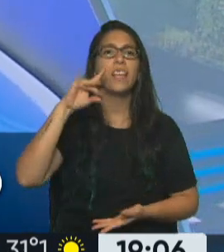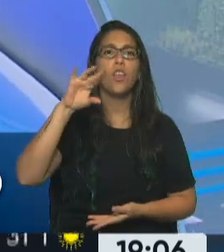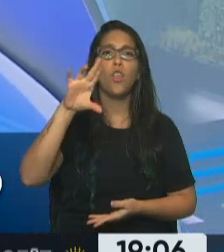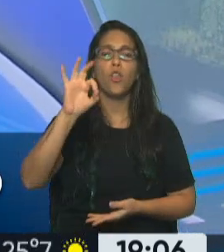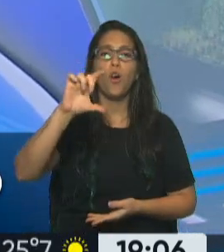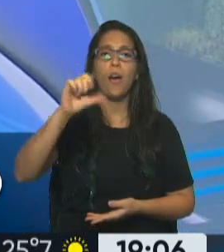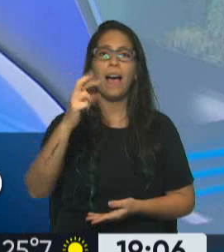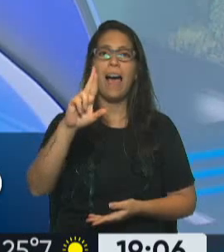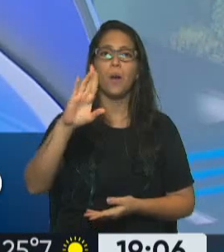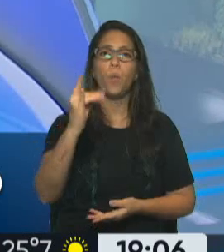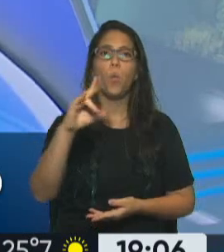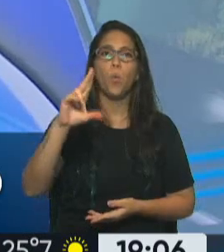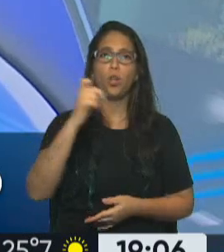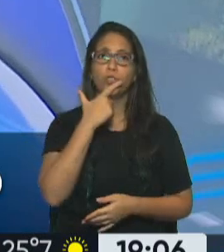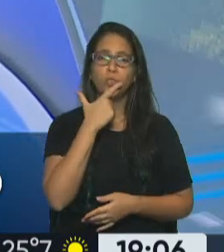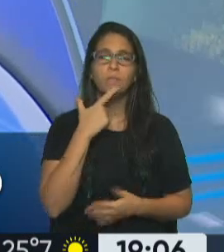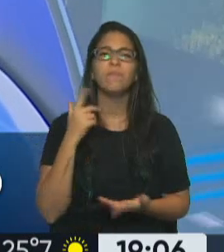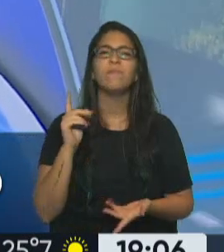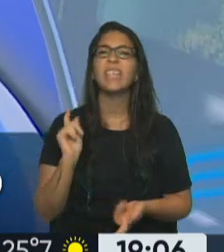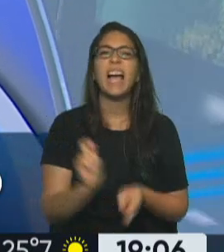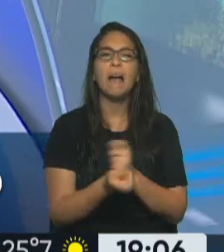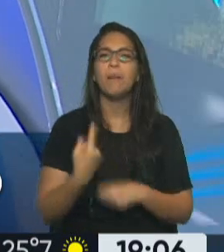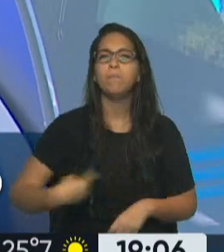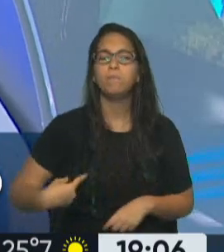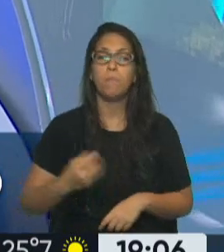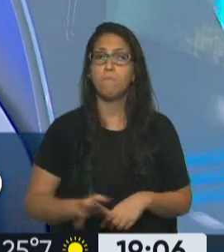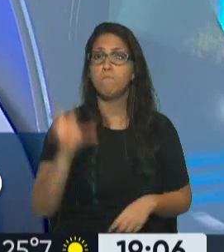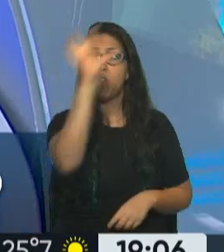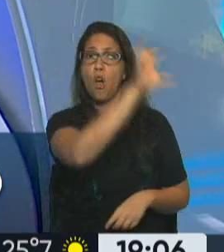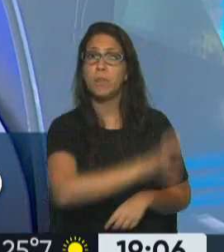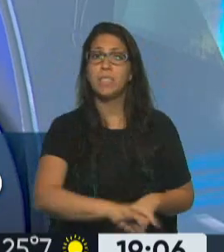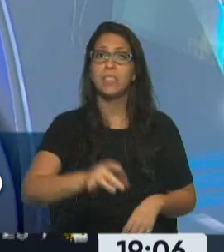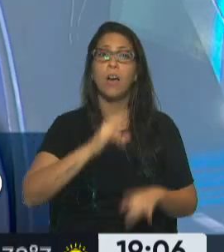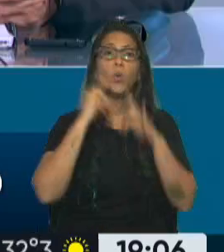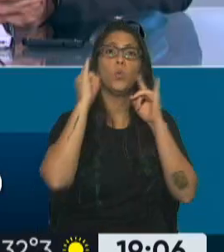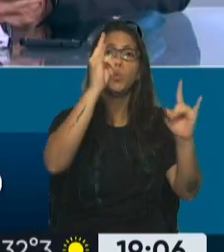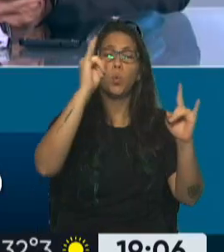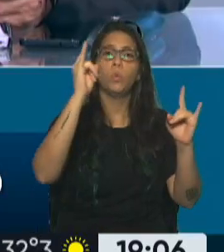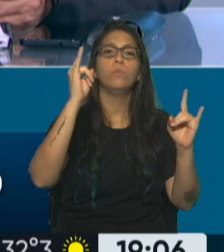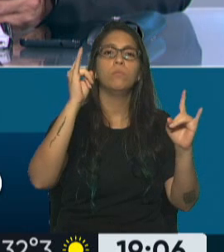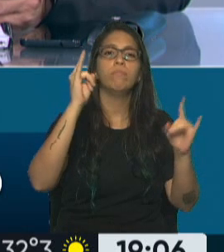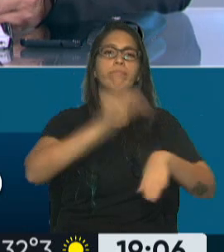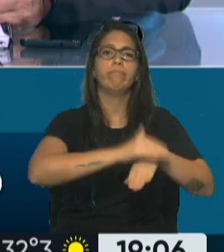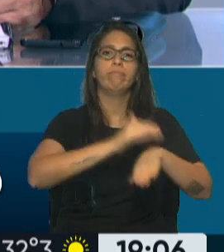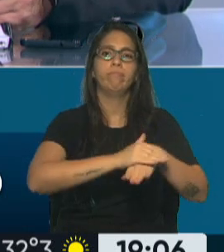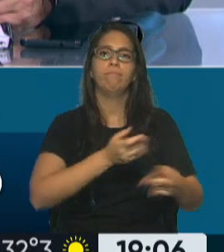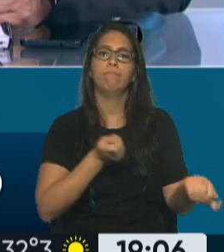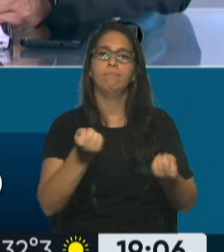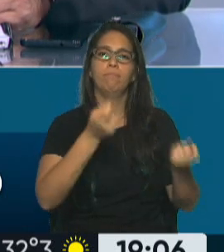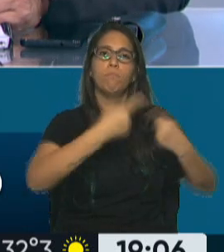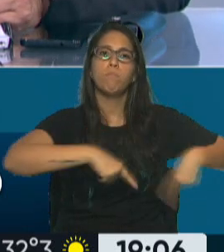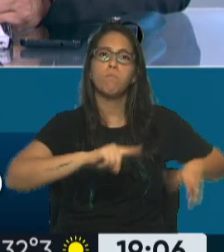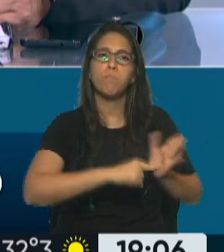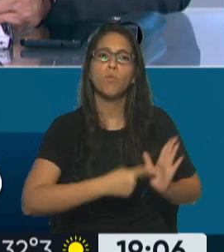que se hace fundamentalmente sabes lo que cambia le devuelven a las provincias las facultades que tienen sobre algunos aspectos de la ley que no deberían